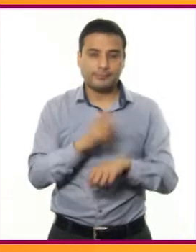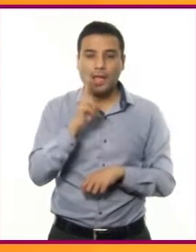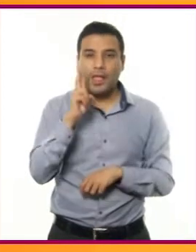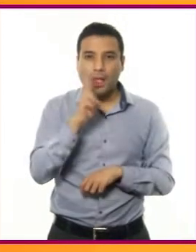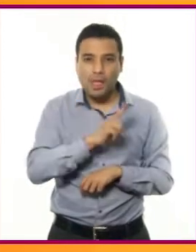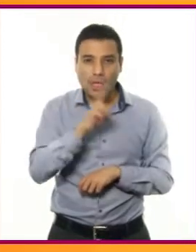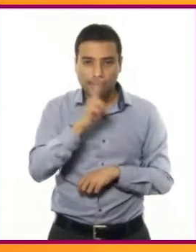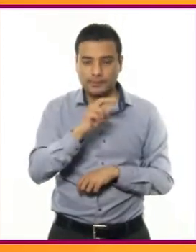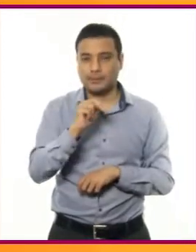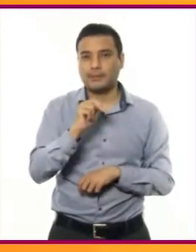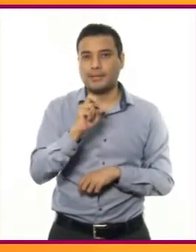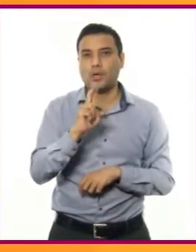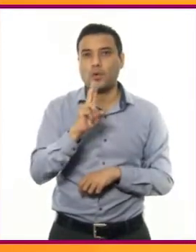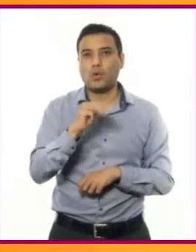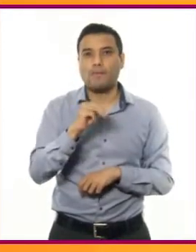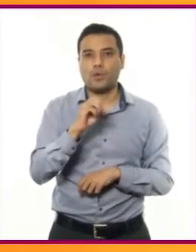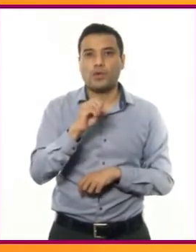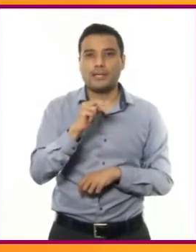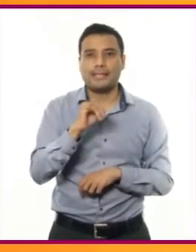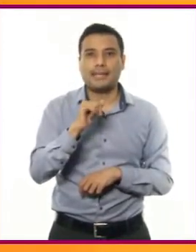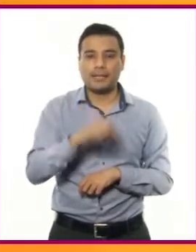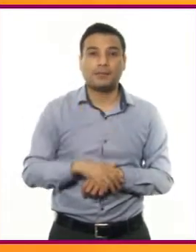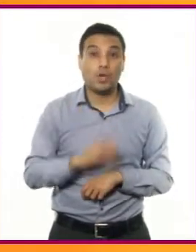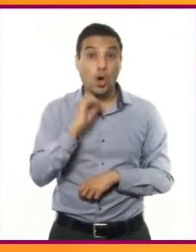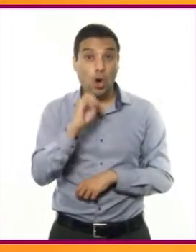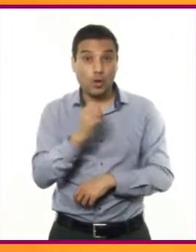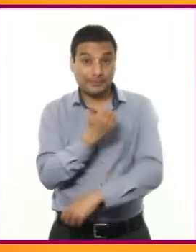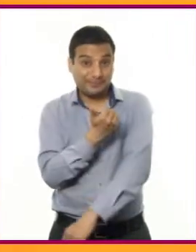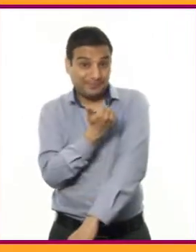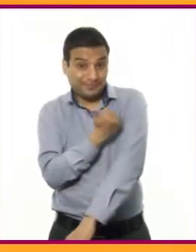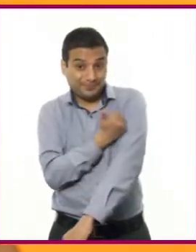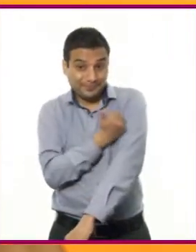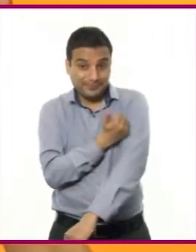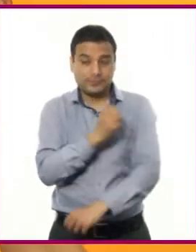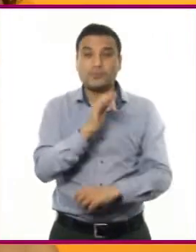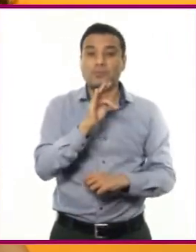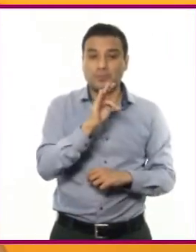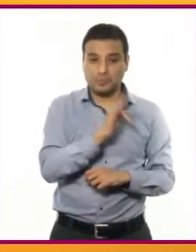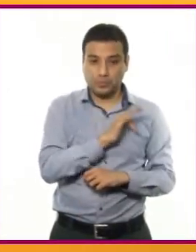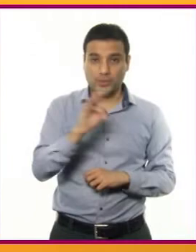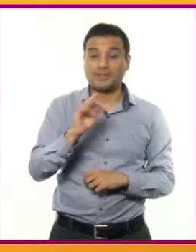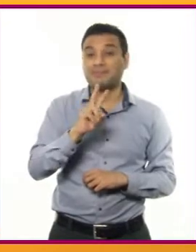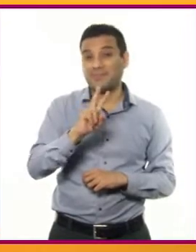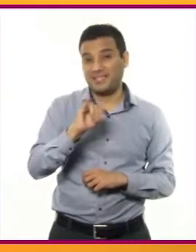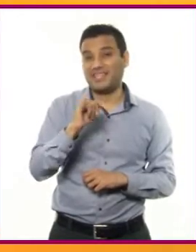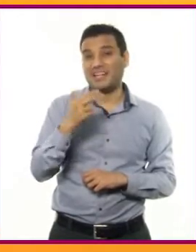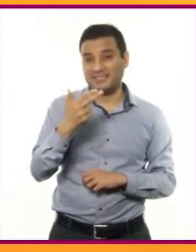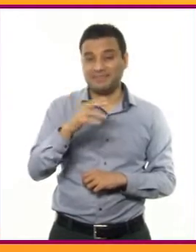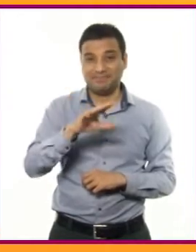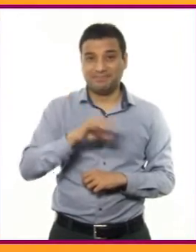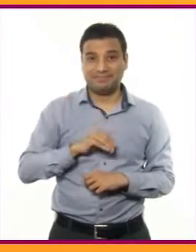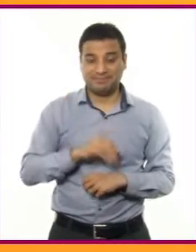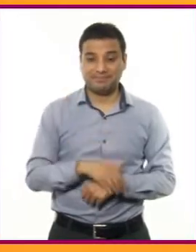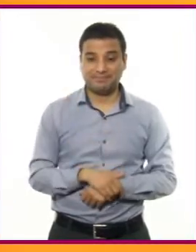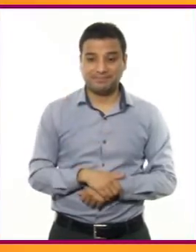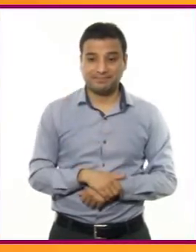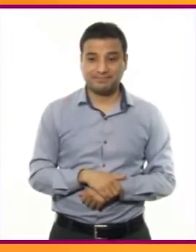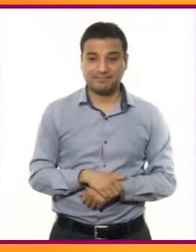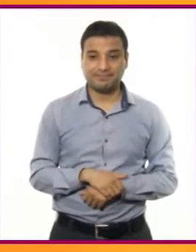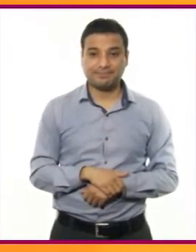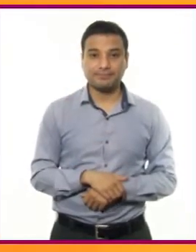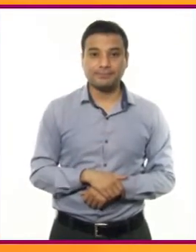si se fuma. Y al inyectarse, se corre el riesgo de contagiarse con VIH.